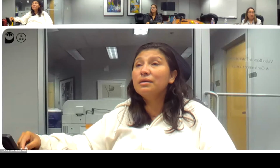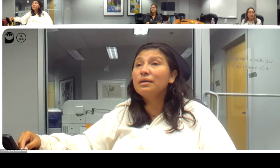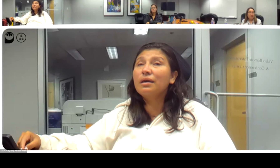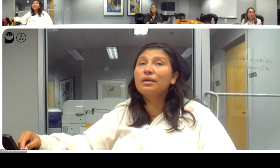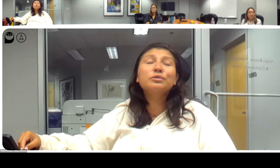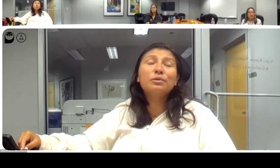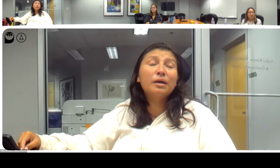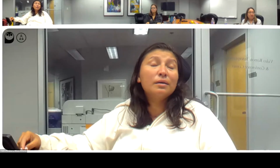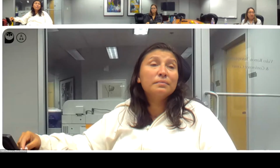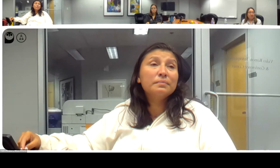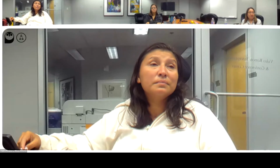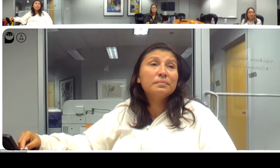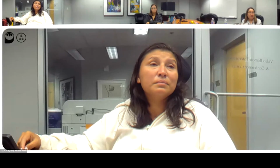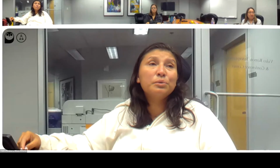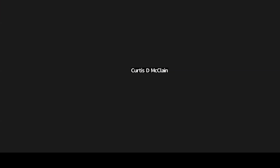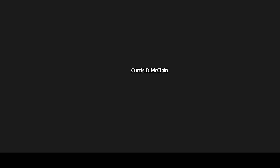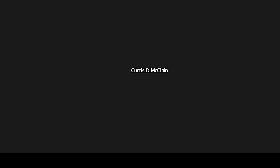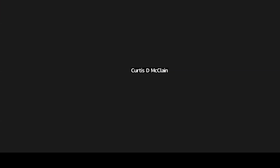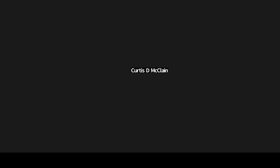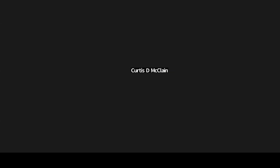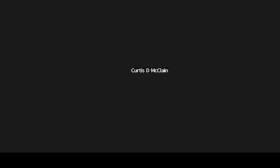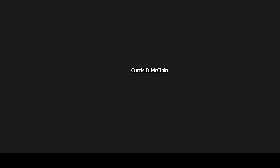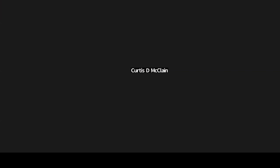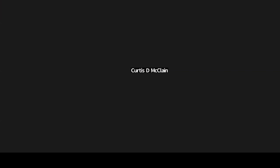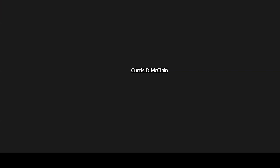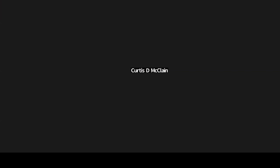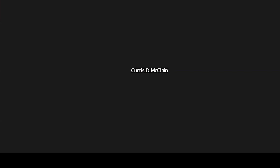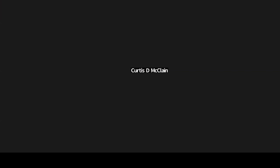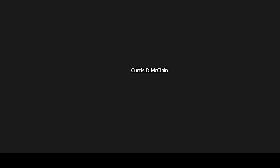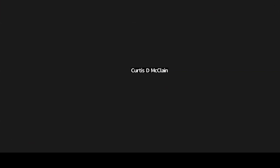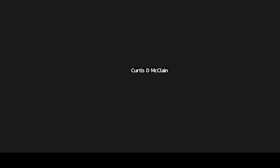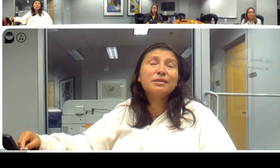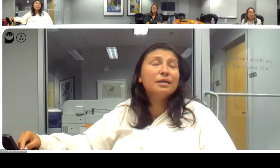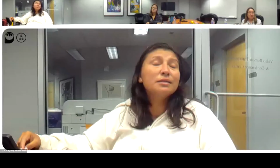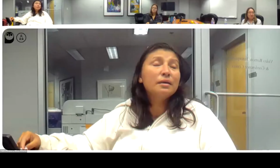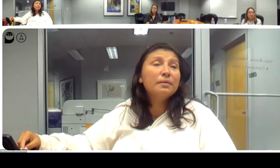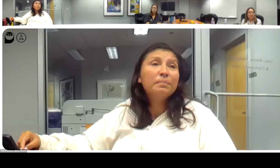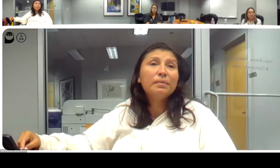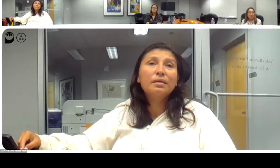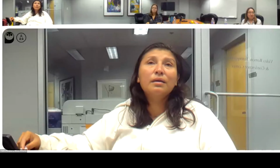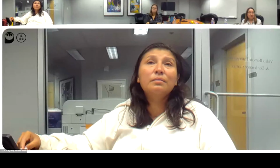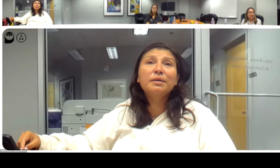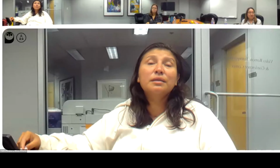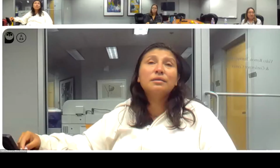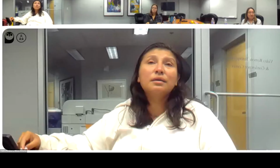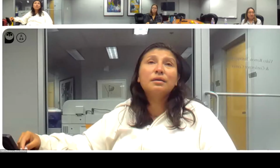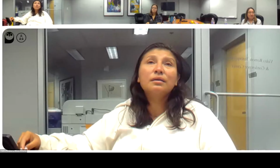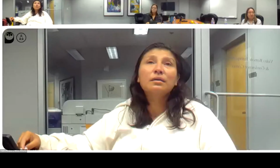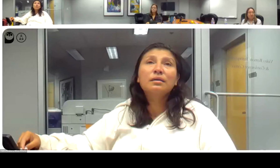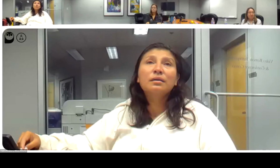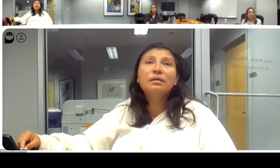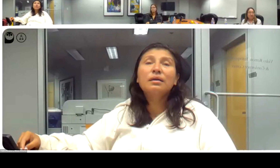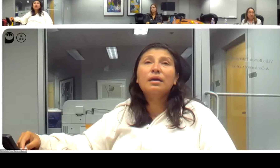muy triste que no se los dan porque no tienen seguro, porque no tienen residencia y es bien